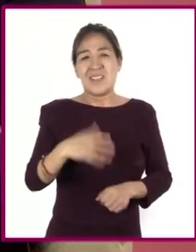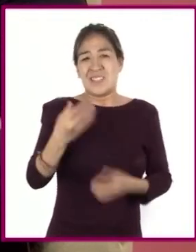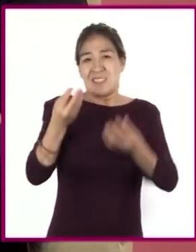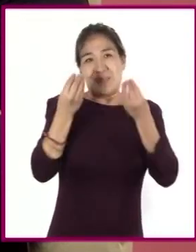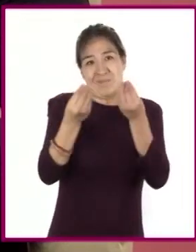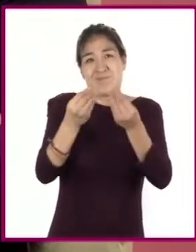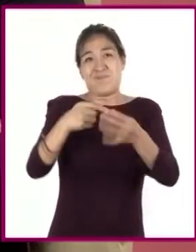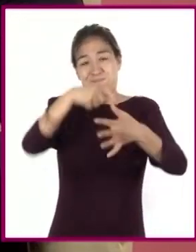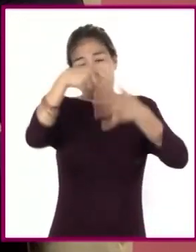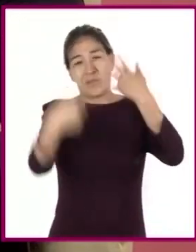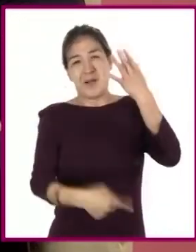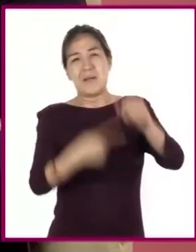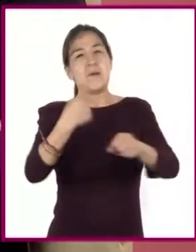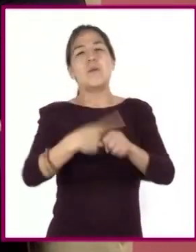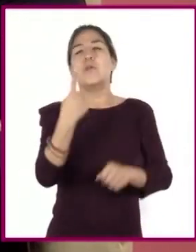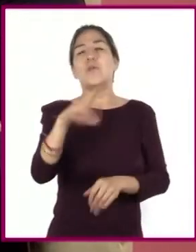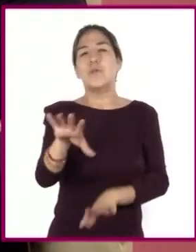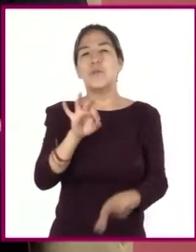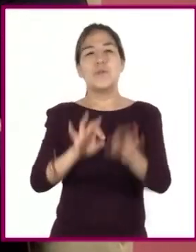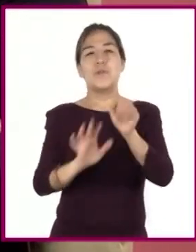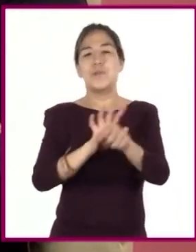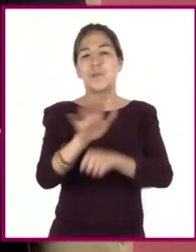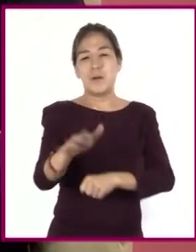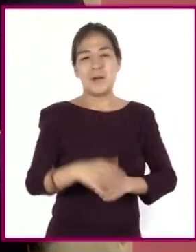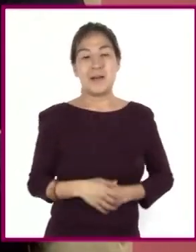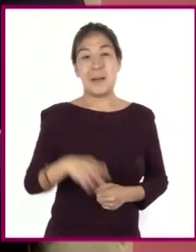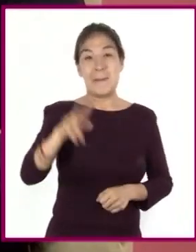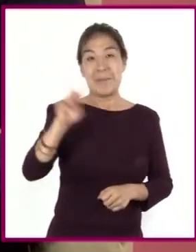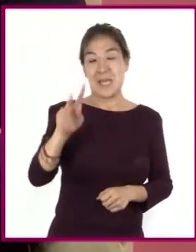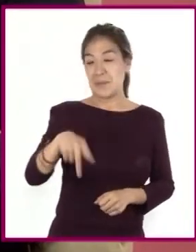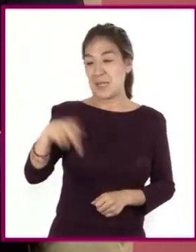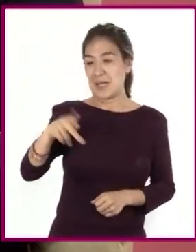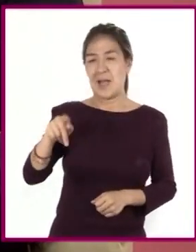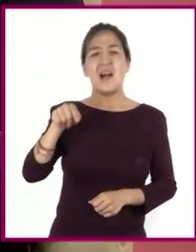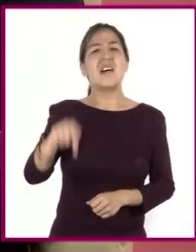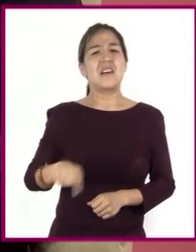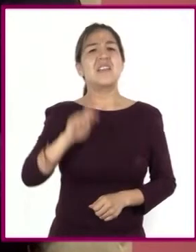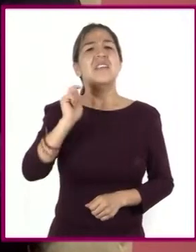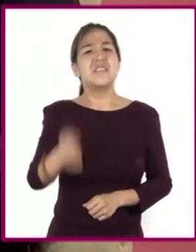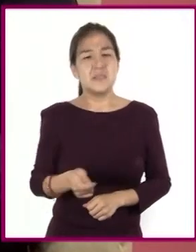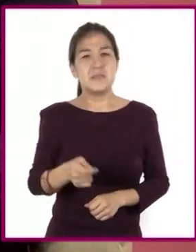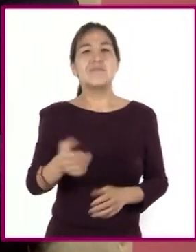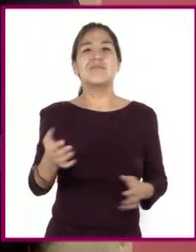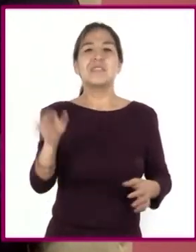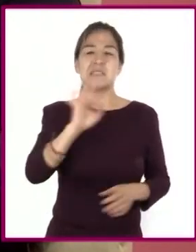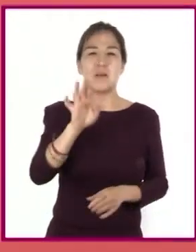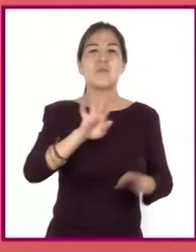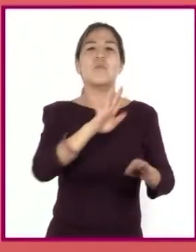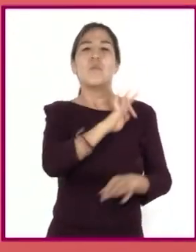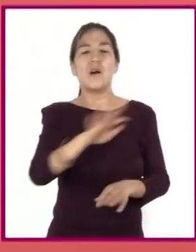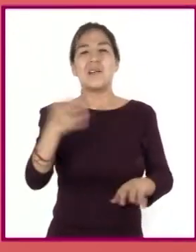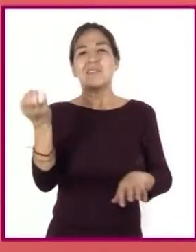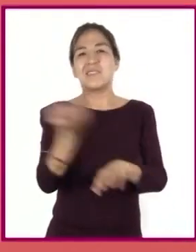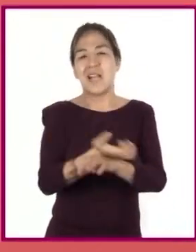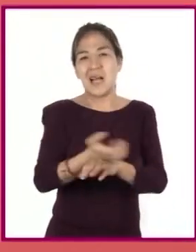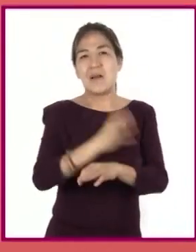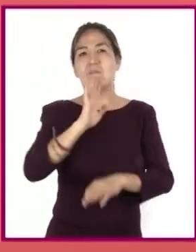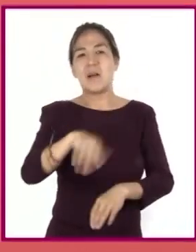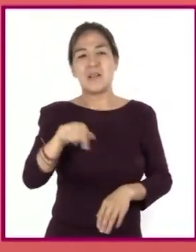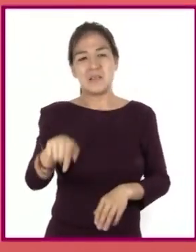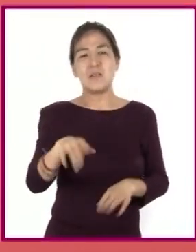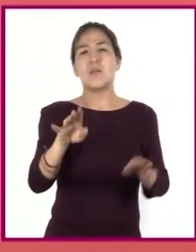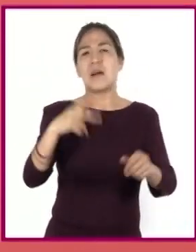pueden existir, cuando no consumimos suficiente vitamina K, puede llevar a trastornos hemorrágicos, porque la vitamina K es